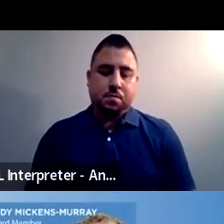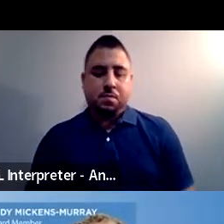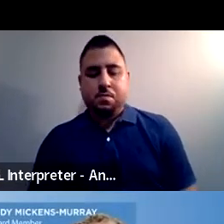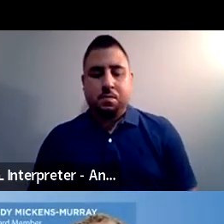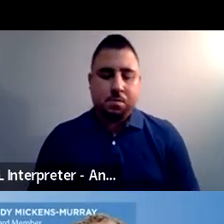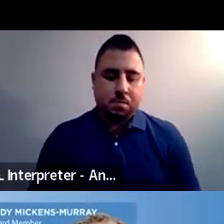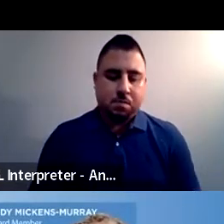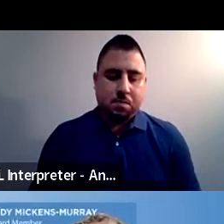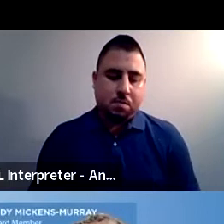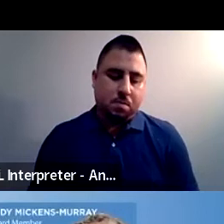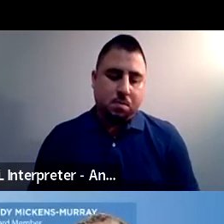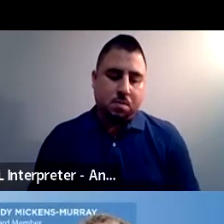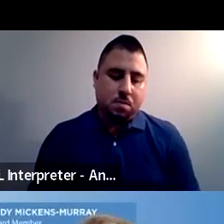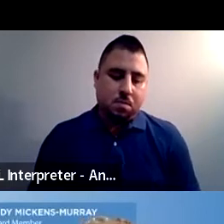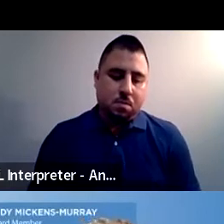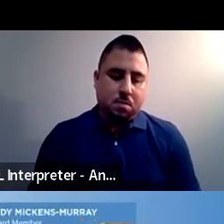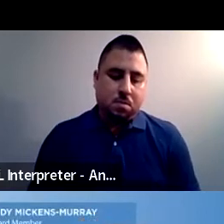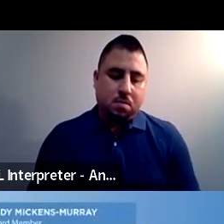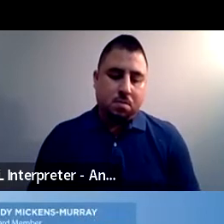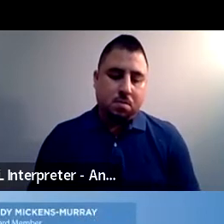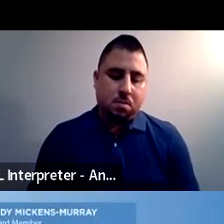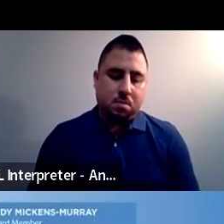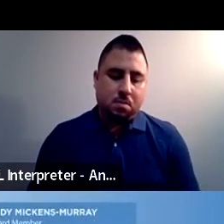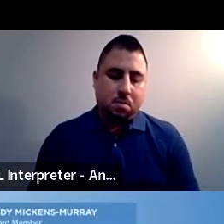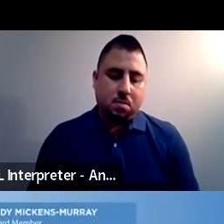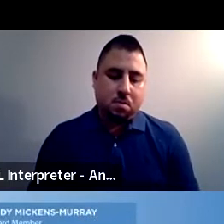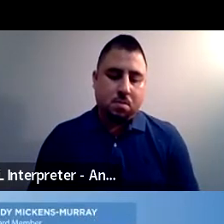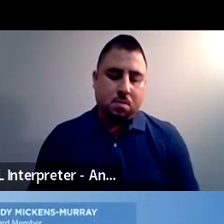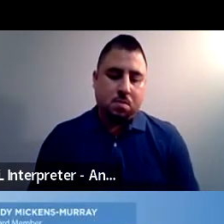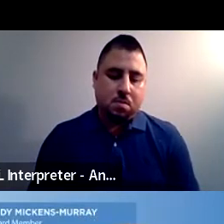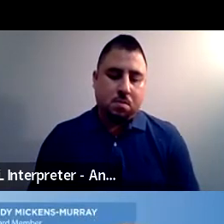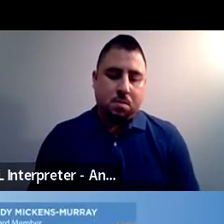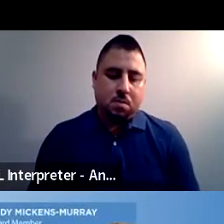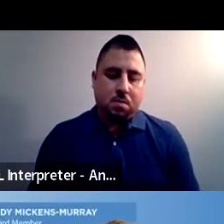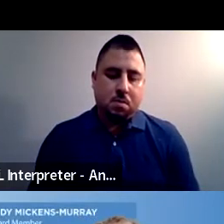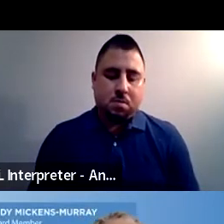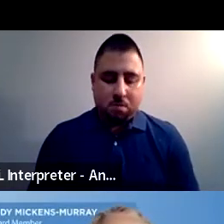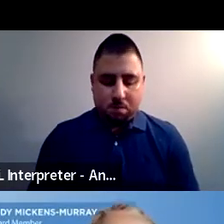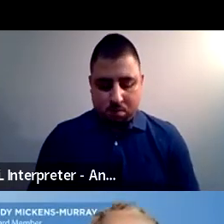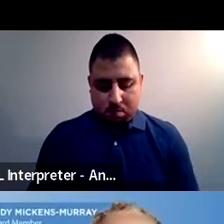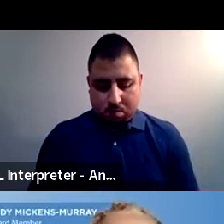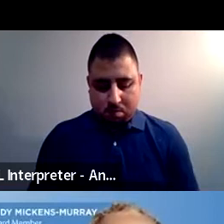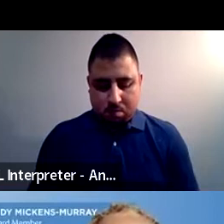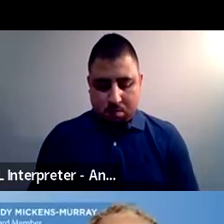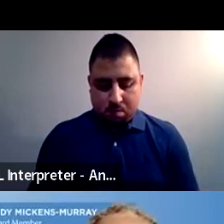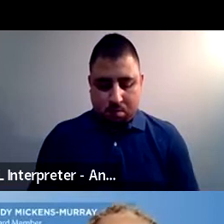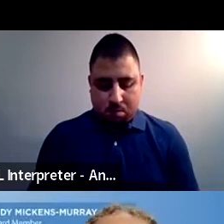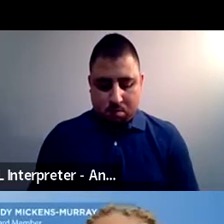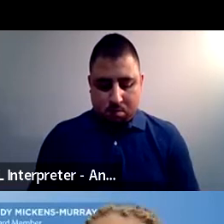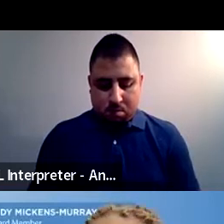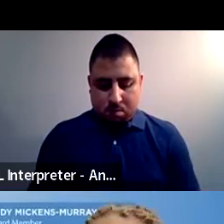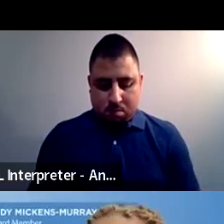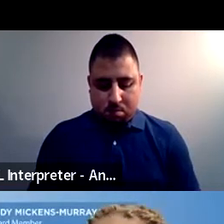estoy preocupada por el cambio, así hay muchos vecinos míos alrededor que están preocupados por el cambio. Entonces nosotros